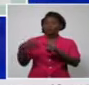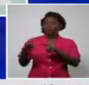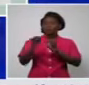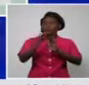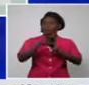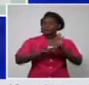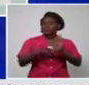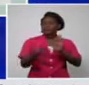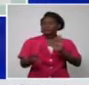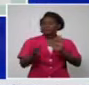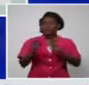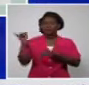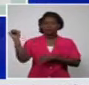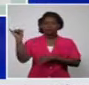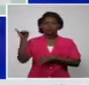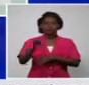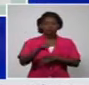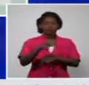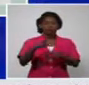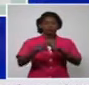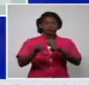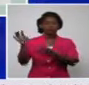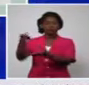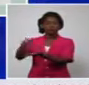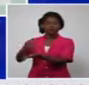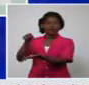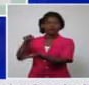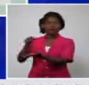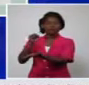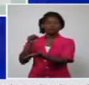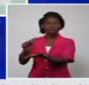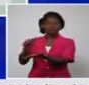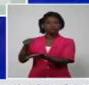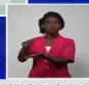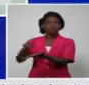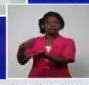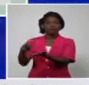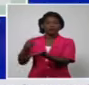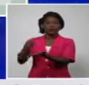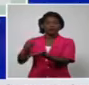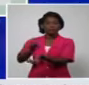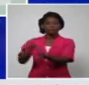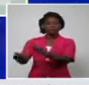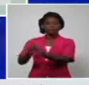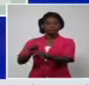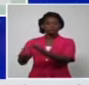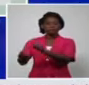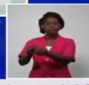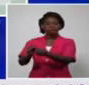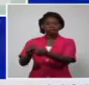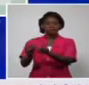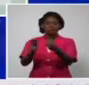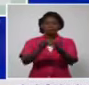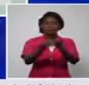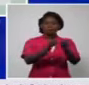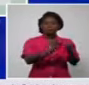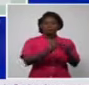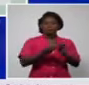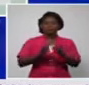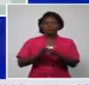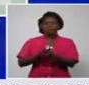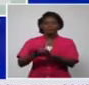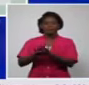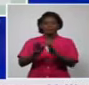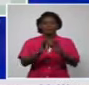forma tal de evitar que se establezca la transmisión en sus domicilios. Ahí,